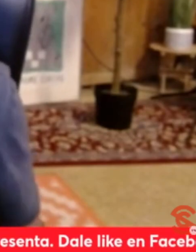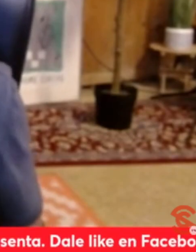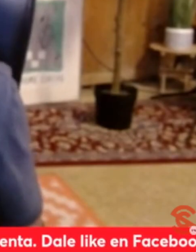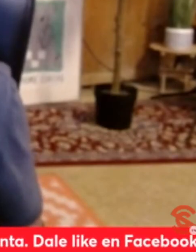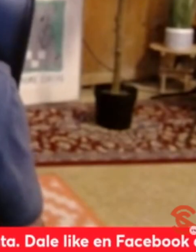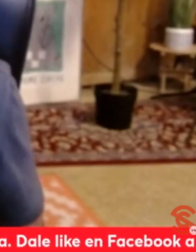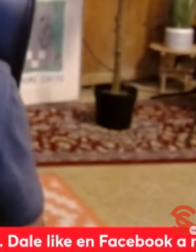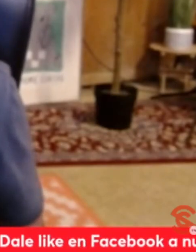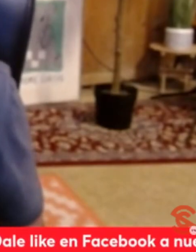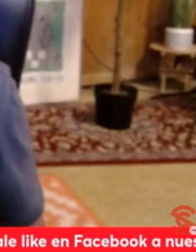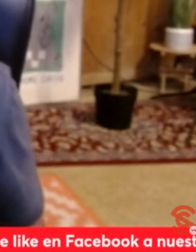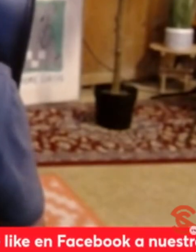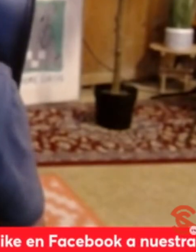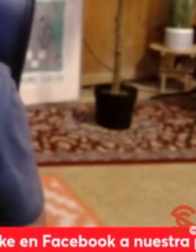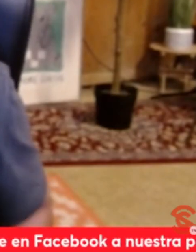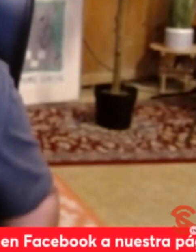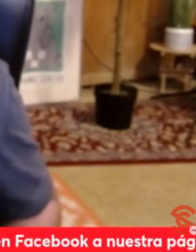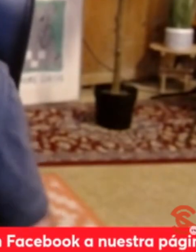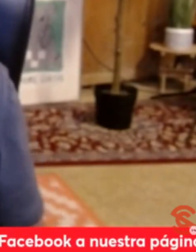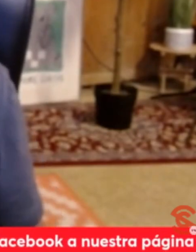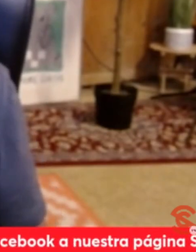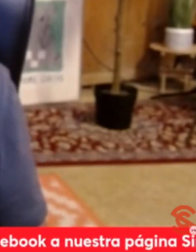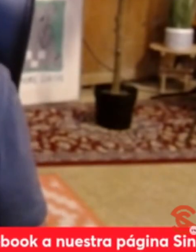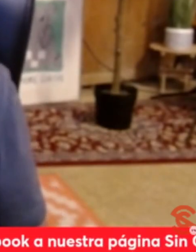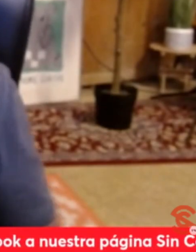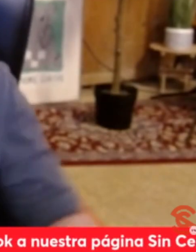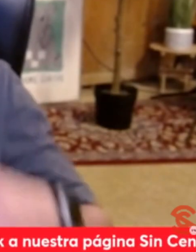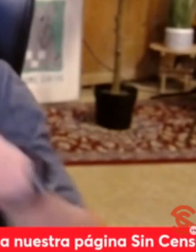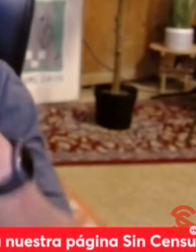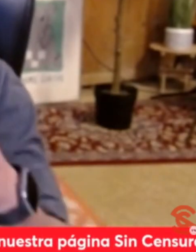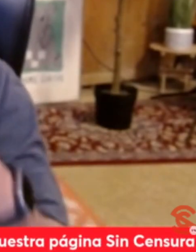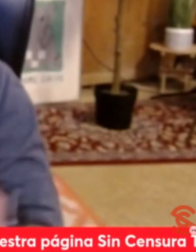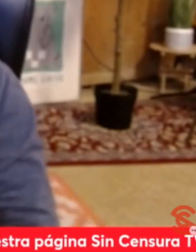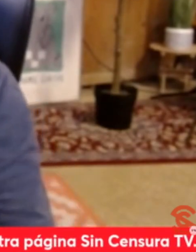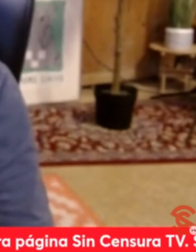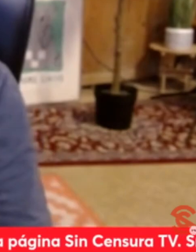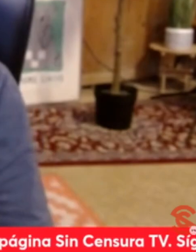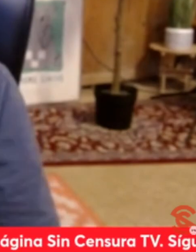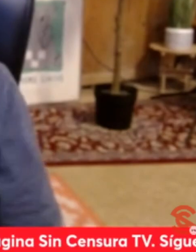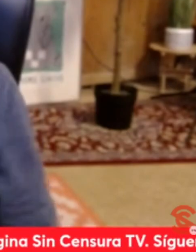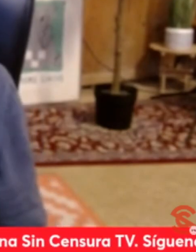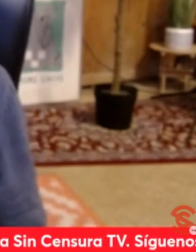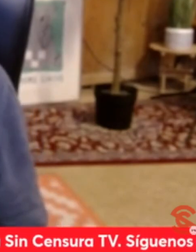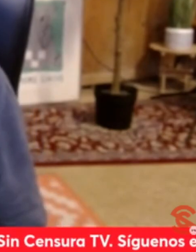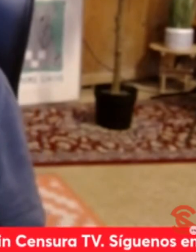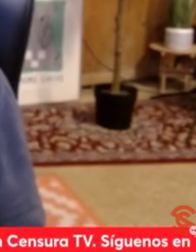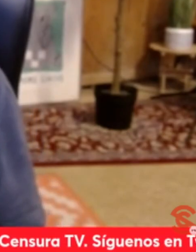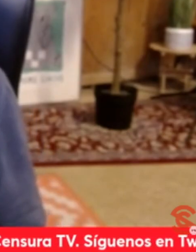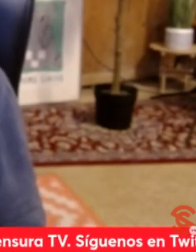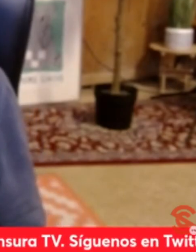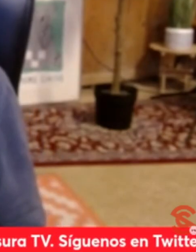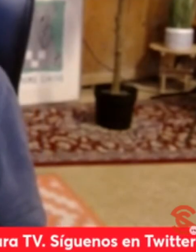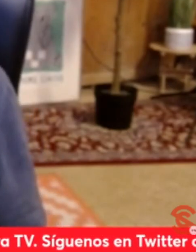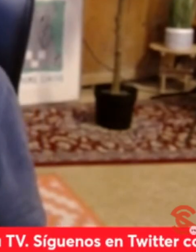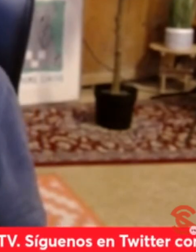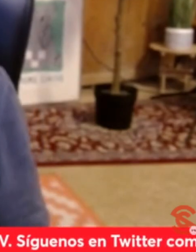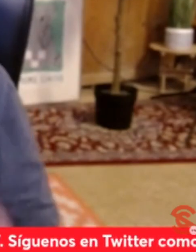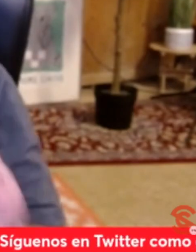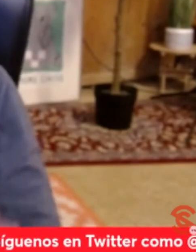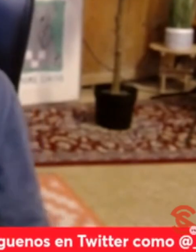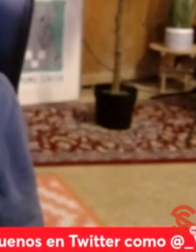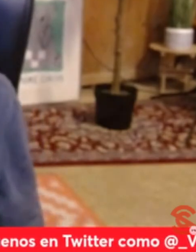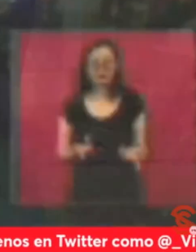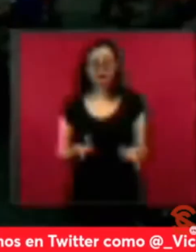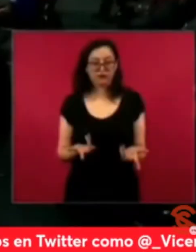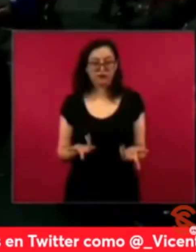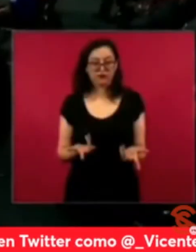si podemos regresar ahí. Ahí es donde el presidente, bueno, pues cuenta esta historia. A ver, creo que ya lo debe tener por ahí.